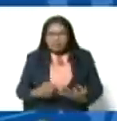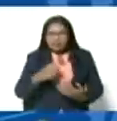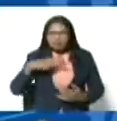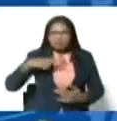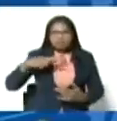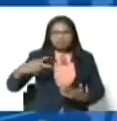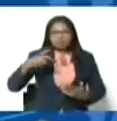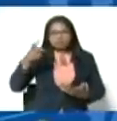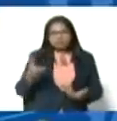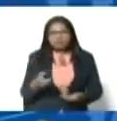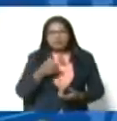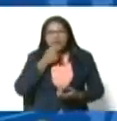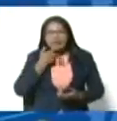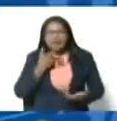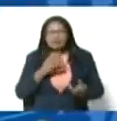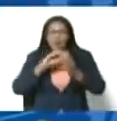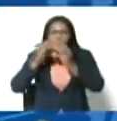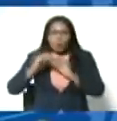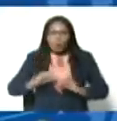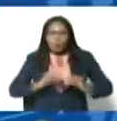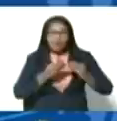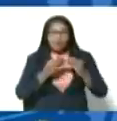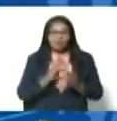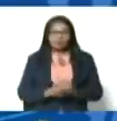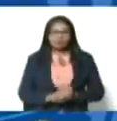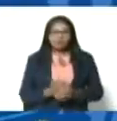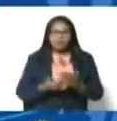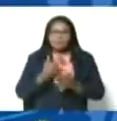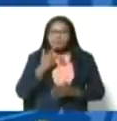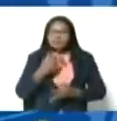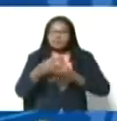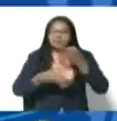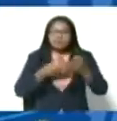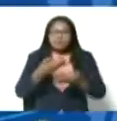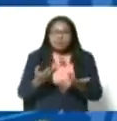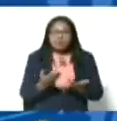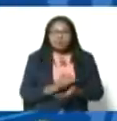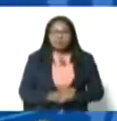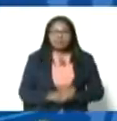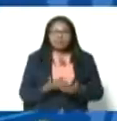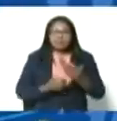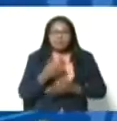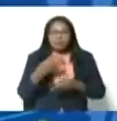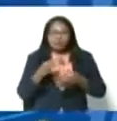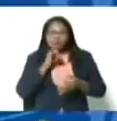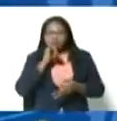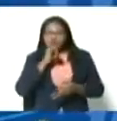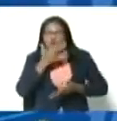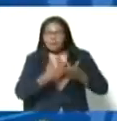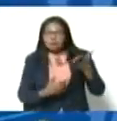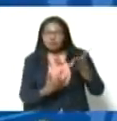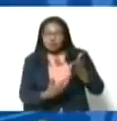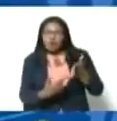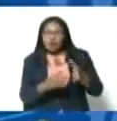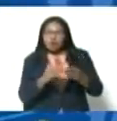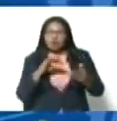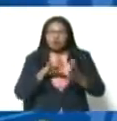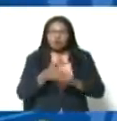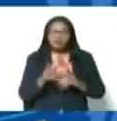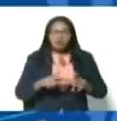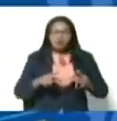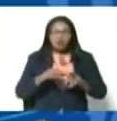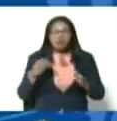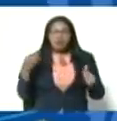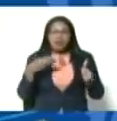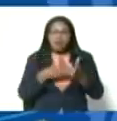bien bonito, bien arregladito. ¿Qué más me dices, Nahum? ¿Quién más nos puede dar información desde el patio de las